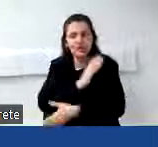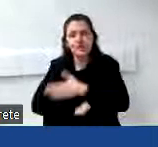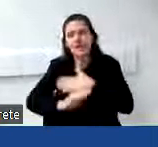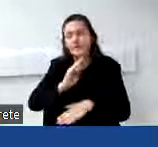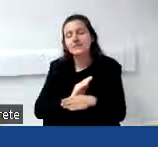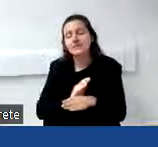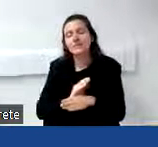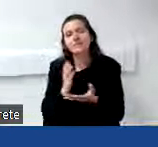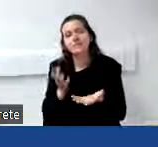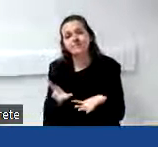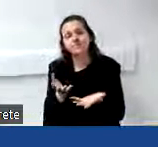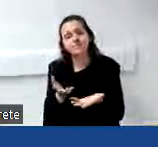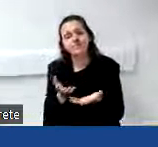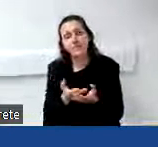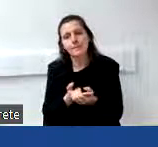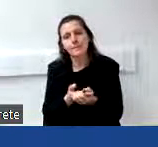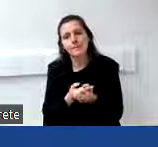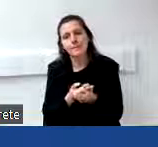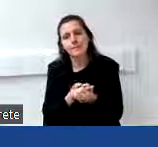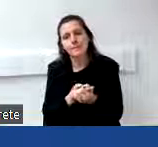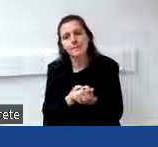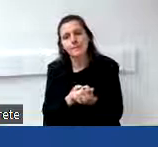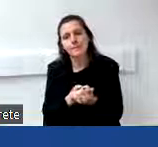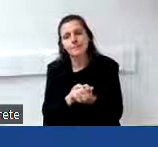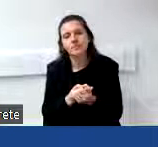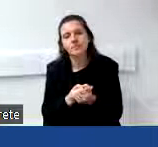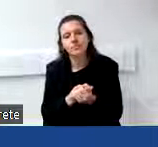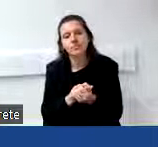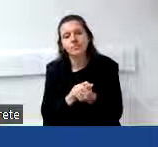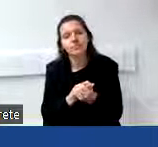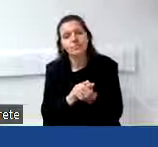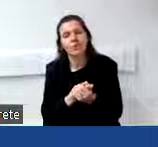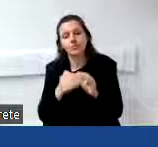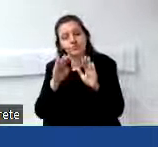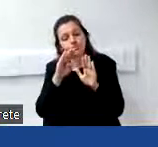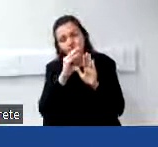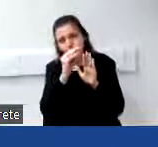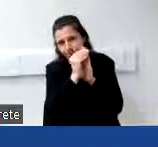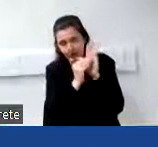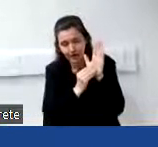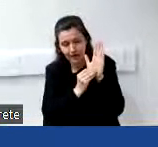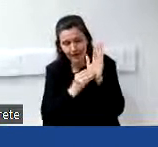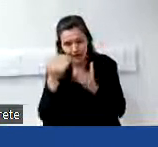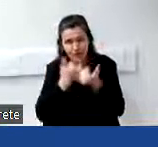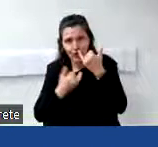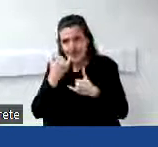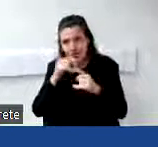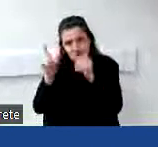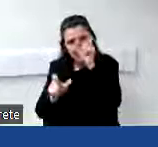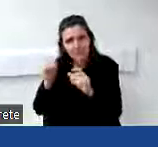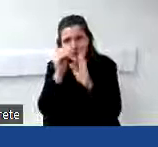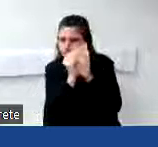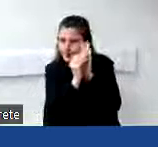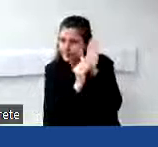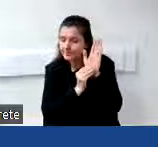usuarios con discapacidad es generar una base de datos, ¿no? En esto de, bueno, si se puede poner algún código,